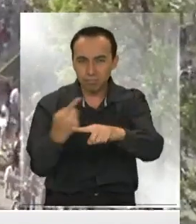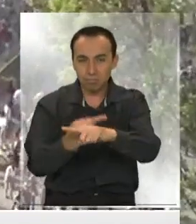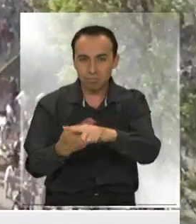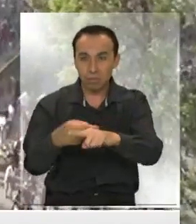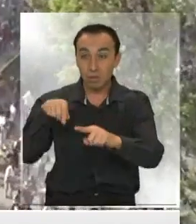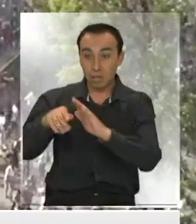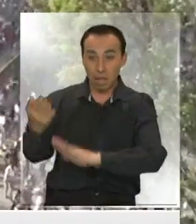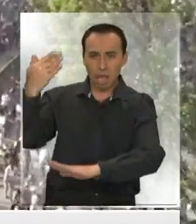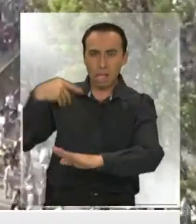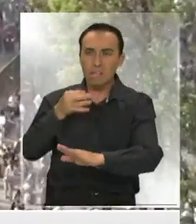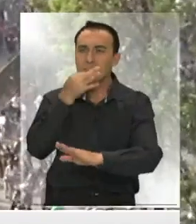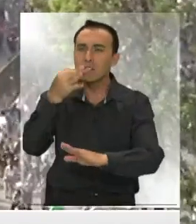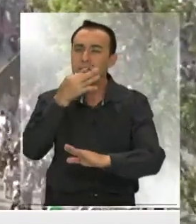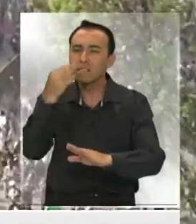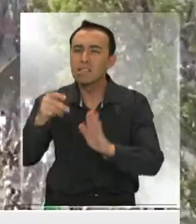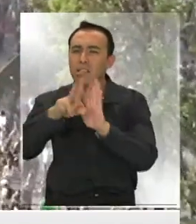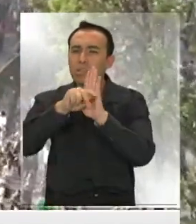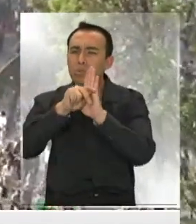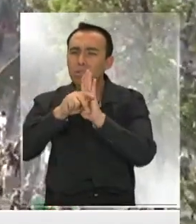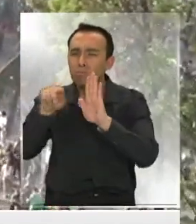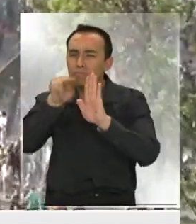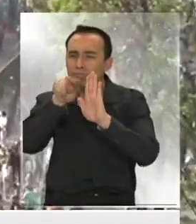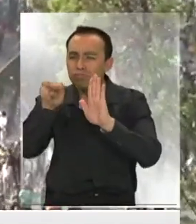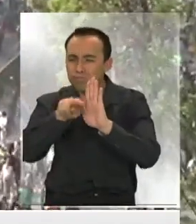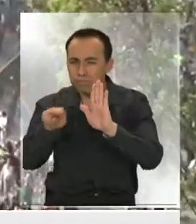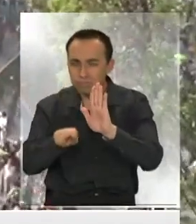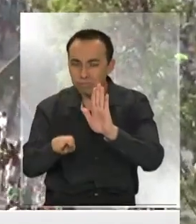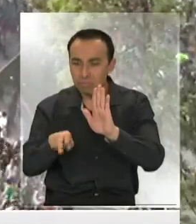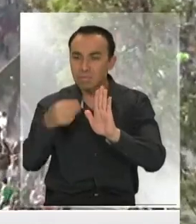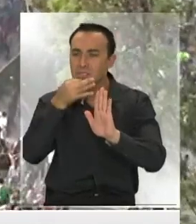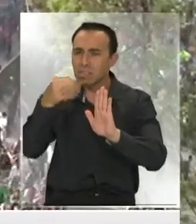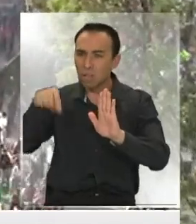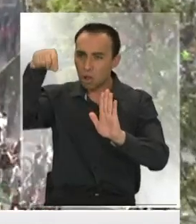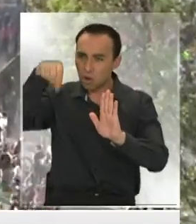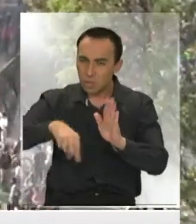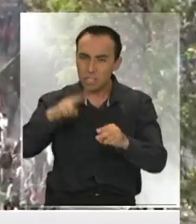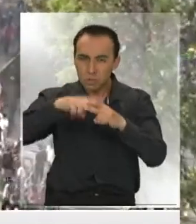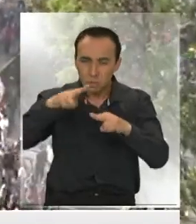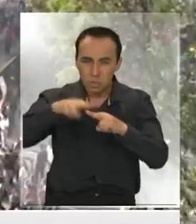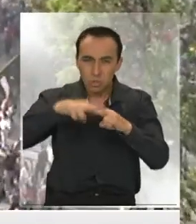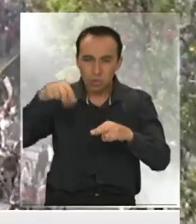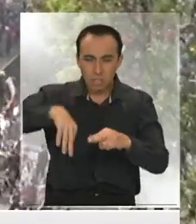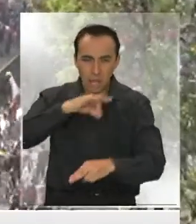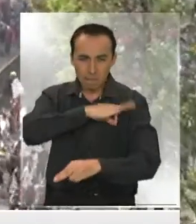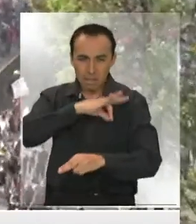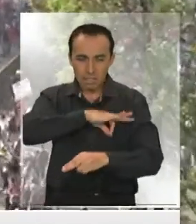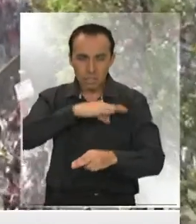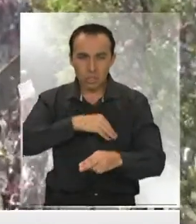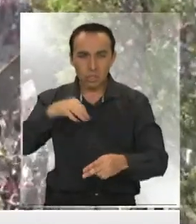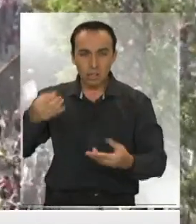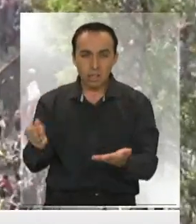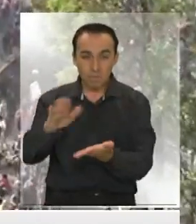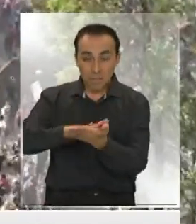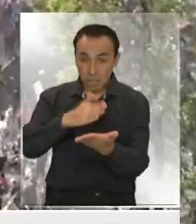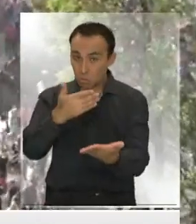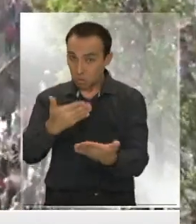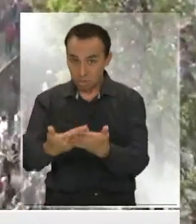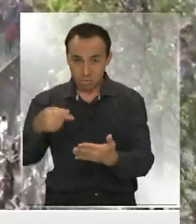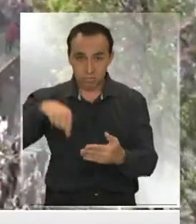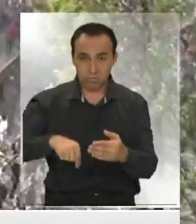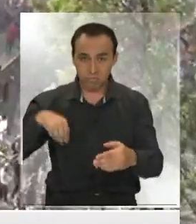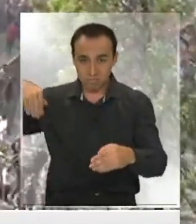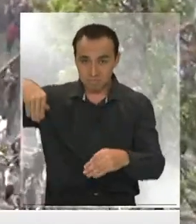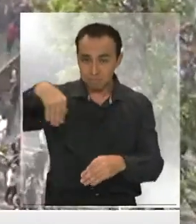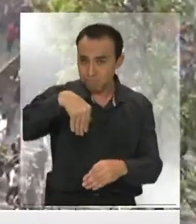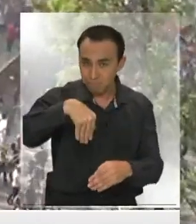tuit de 15 líneas donde decía, entre otras cosas, resolver hoy las pensiones, la educación, la salud y el transporte público. ¿Qué esperan? Los